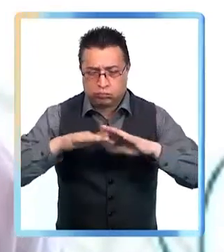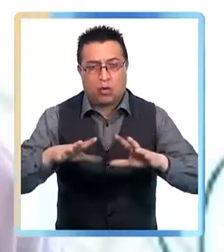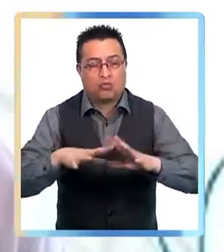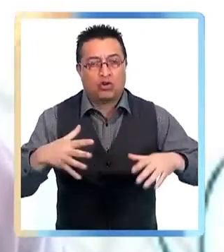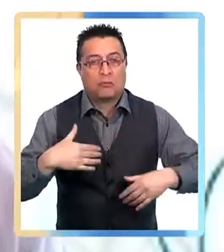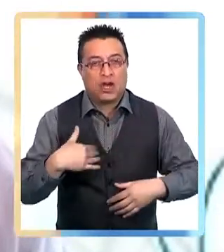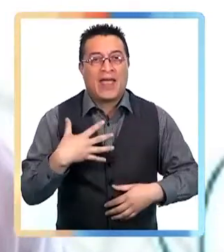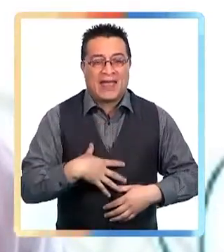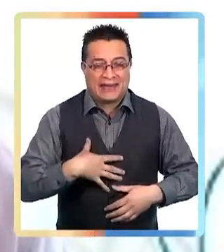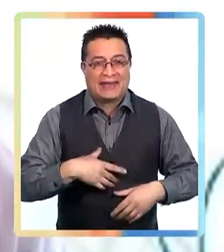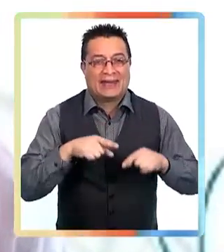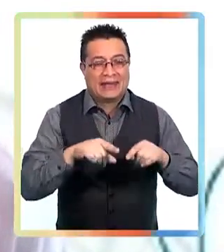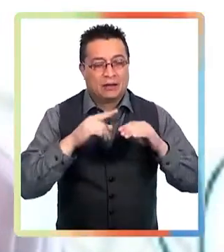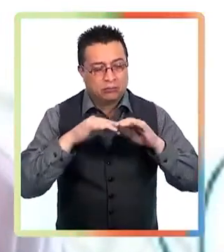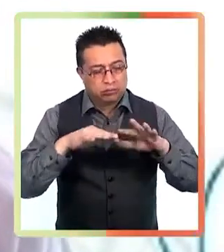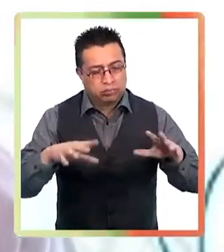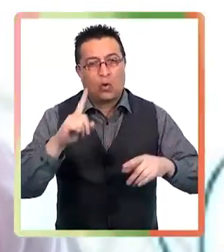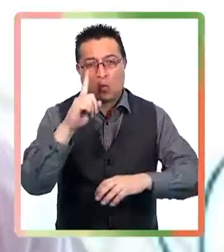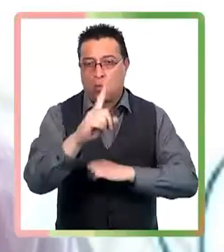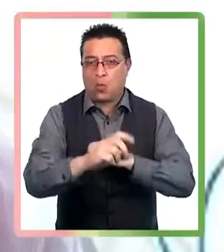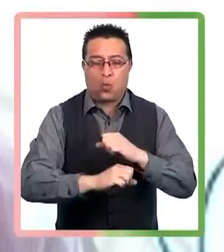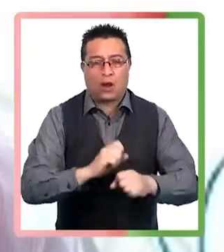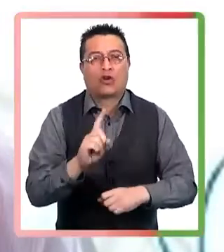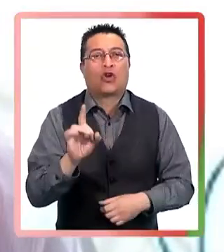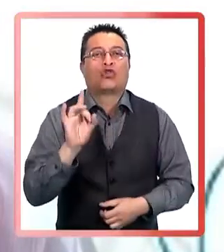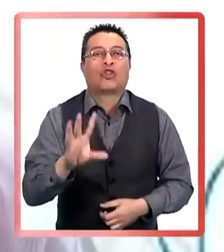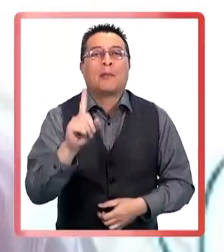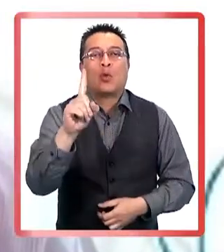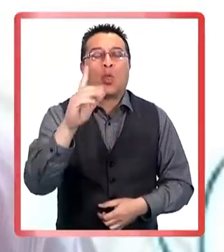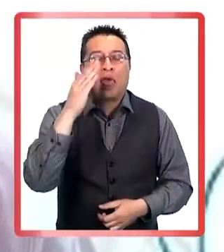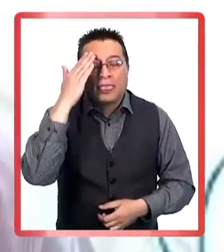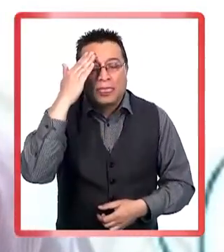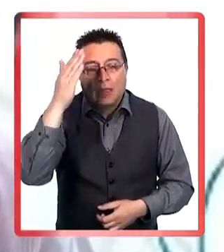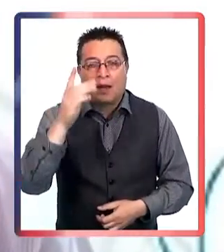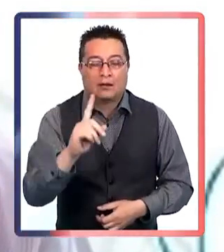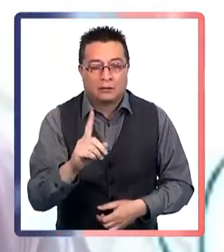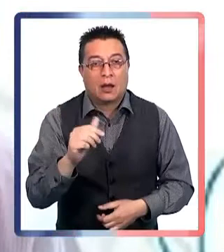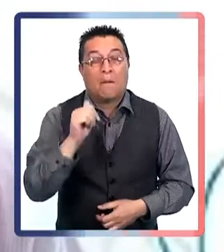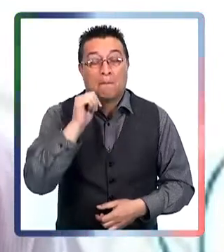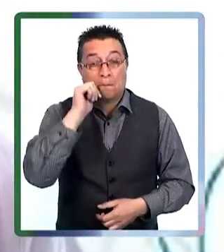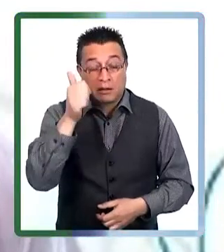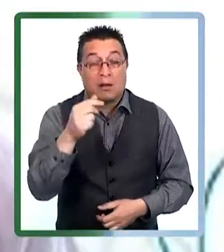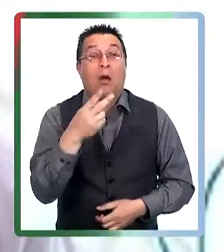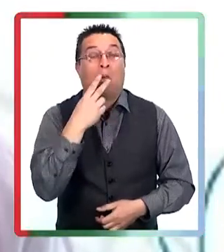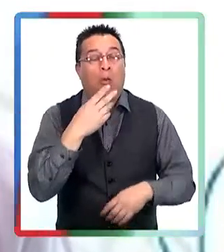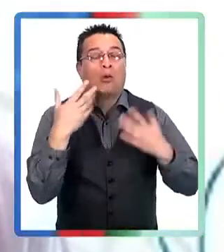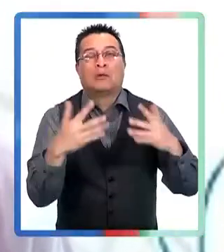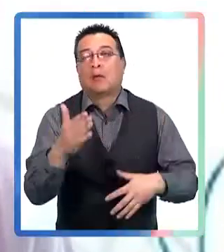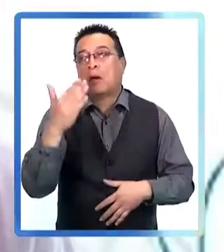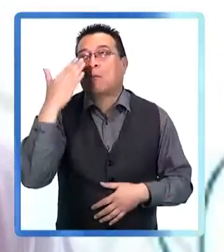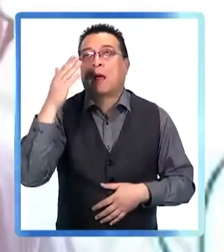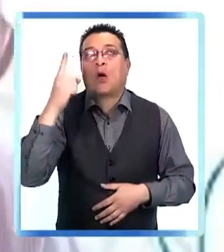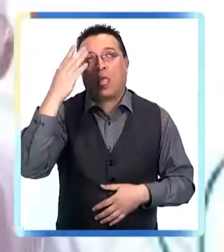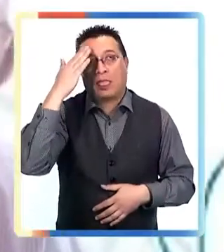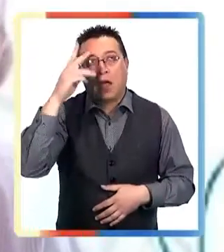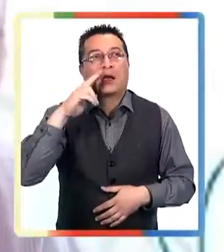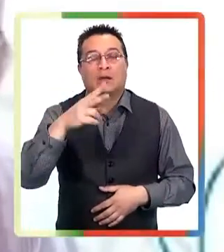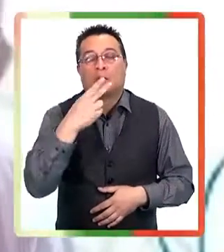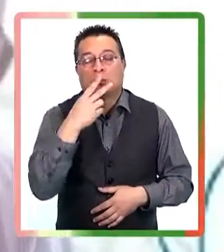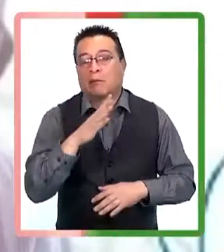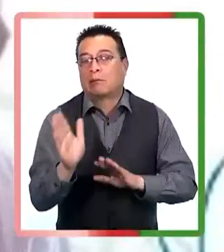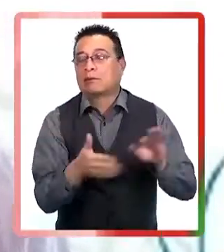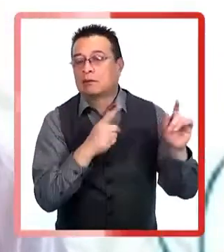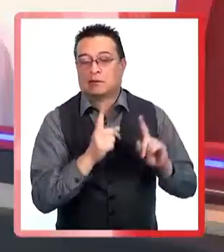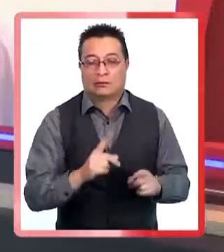esto, pero yo quisiera que ese ruido fuera todo el año, que no fuera solamente un día y mañana fumemos nomás porque ya pasó el día sin fumar.